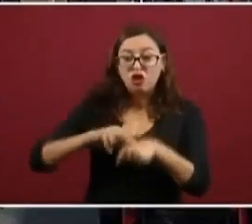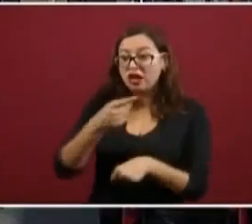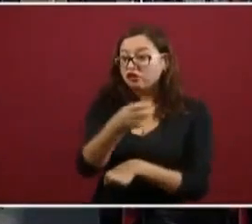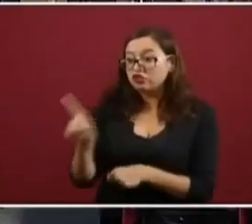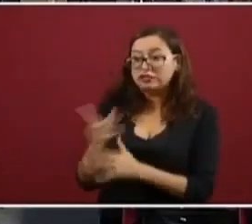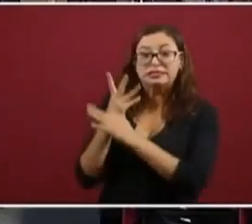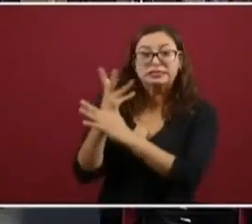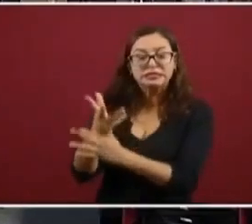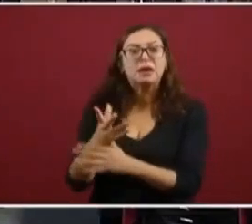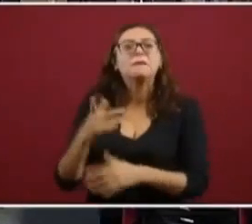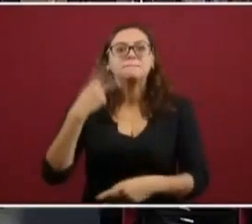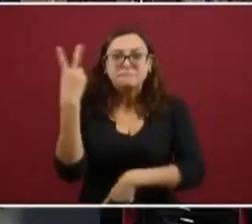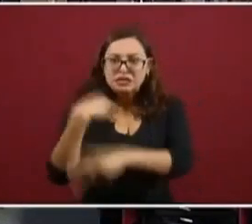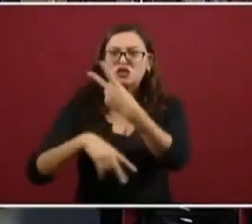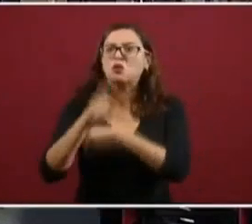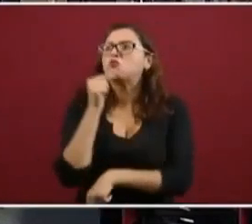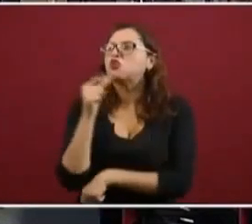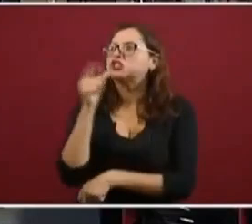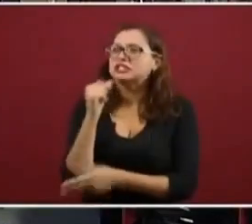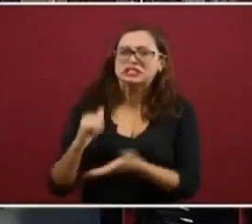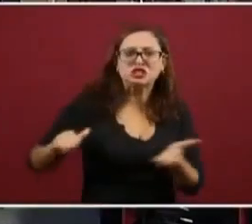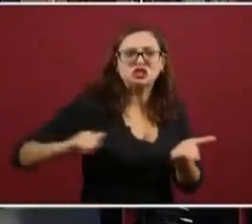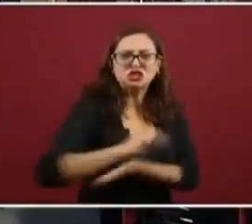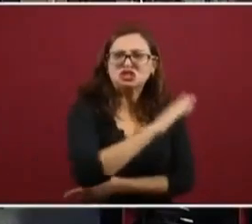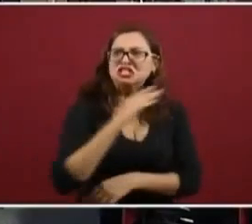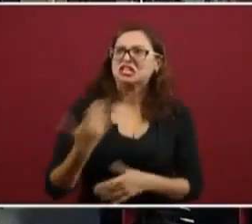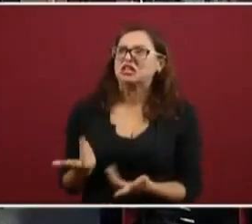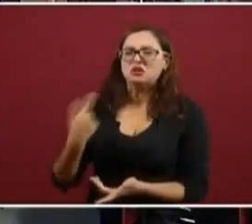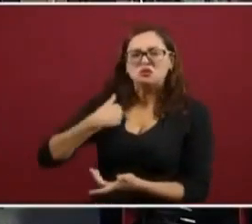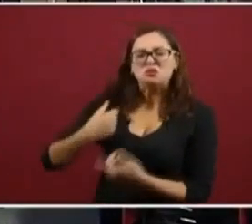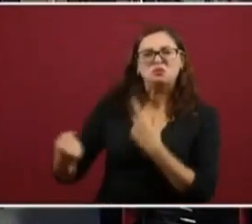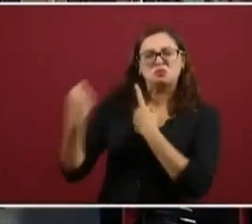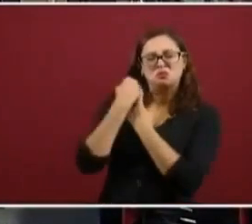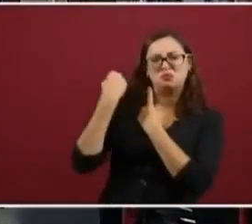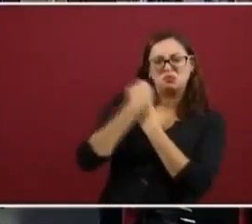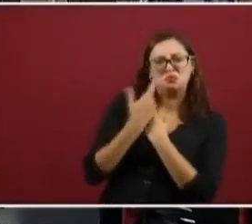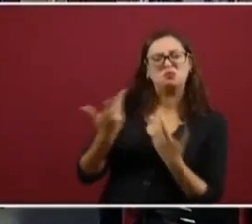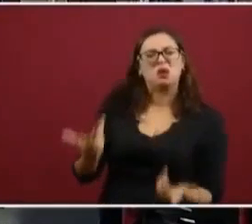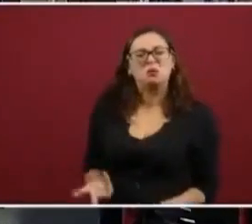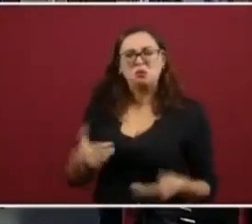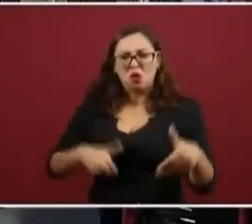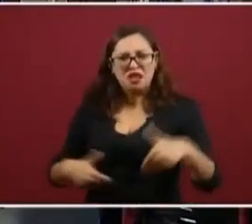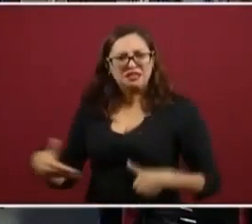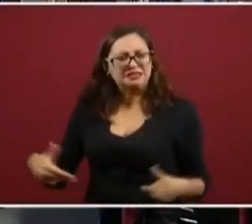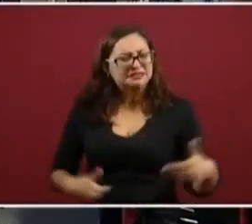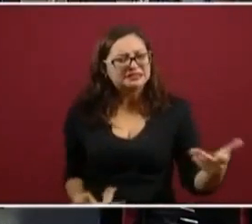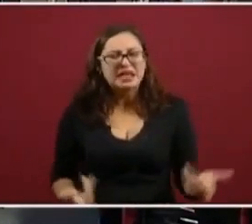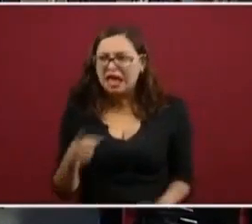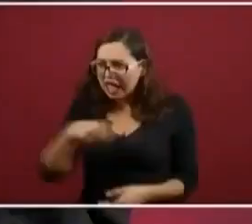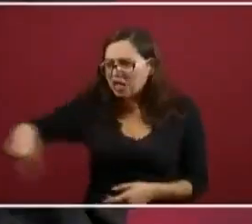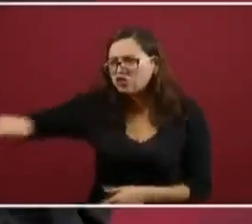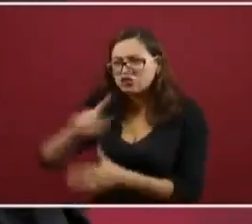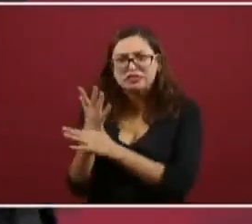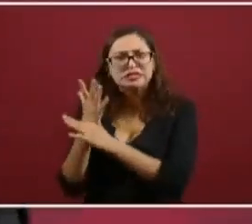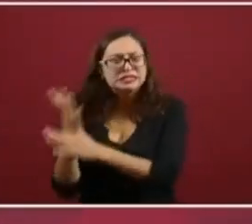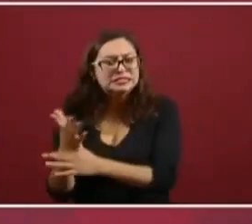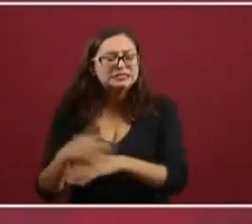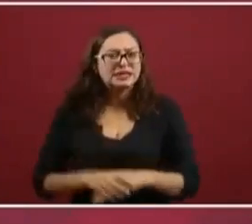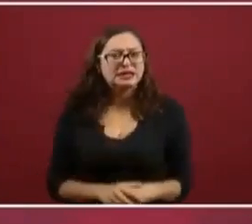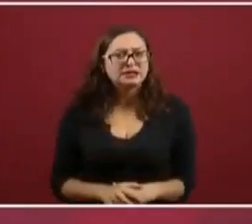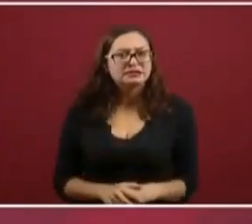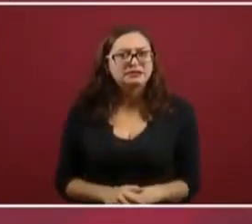diciendo que los corrieron con un policía que sufrieron acoso que que pasa eso habría